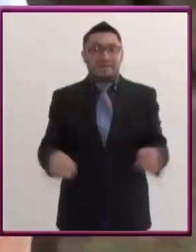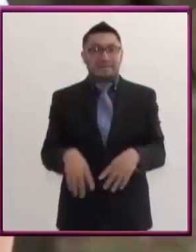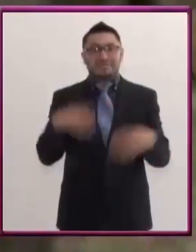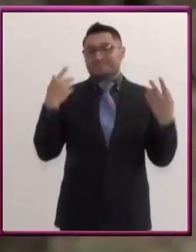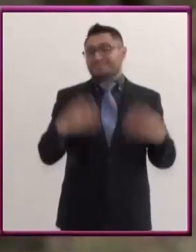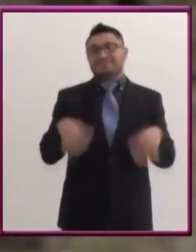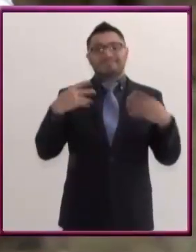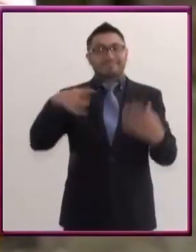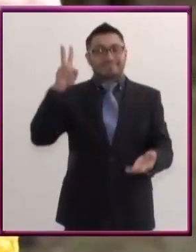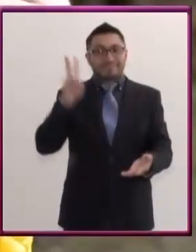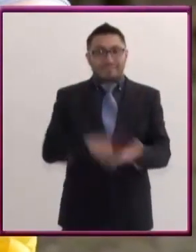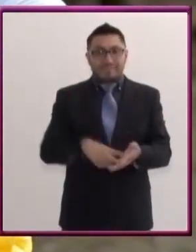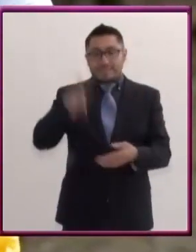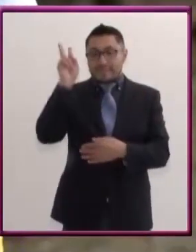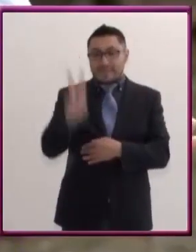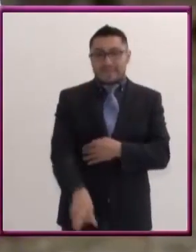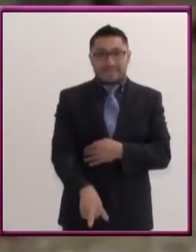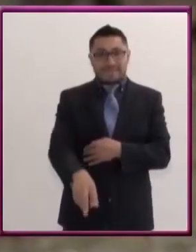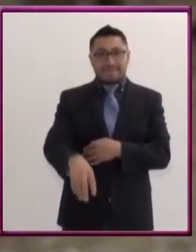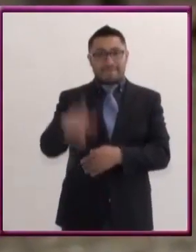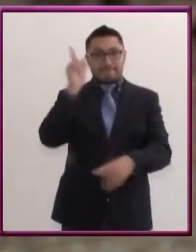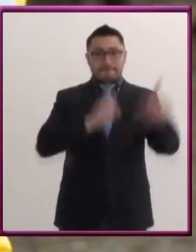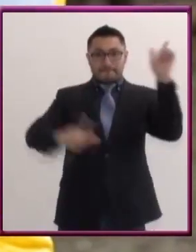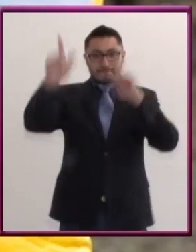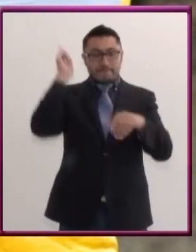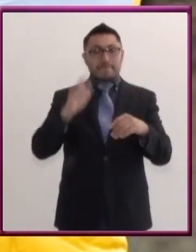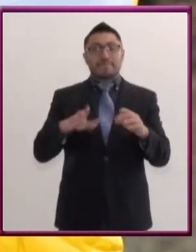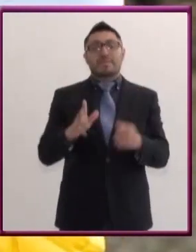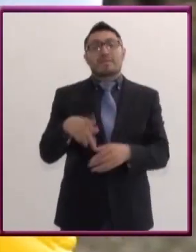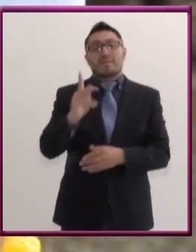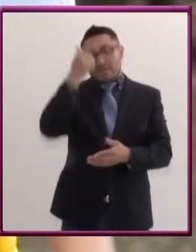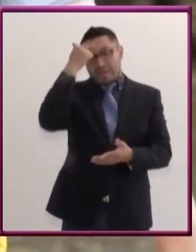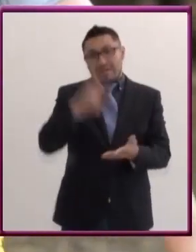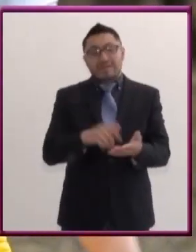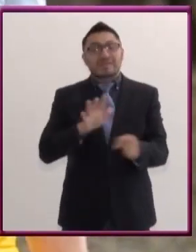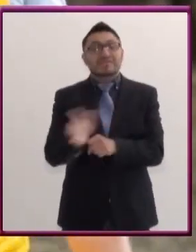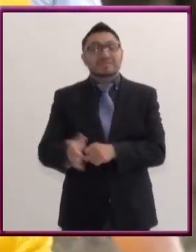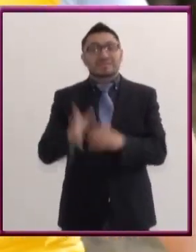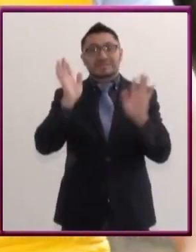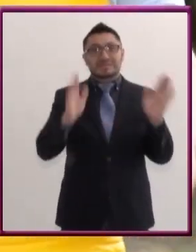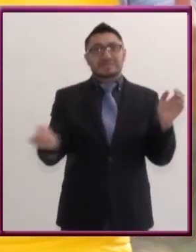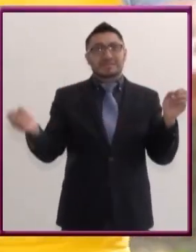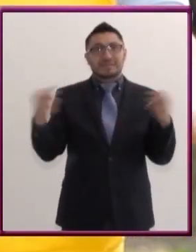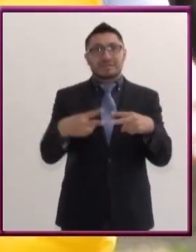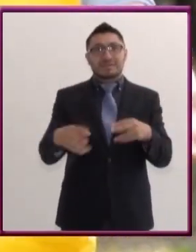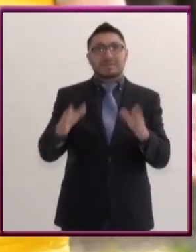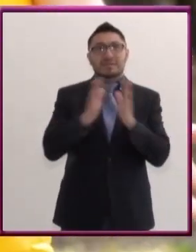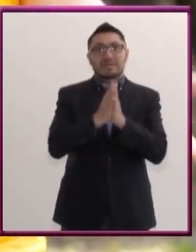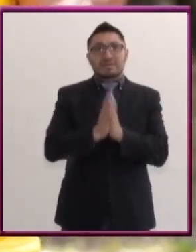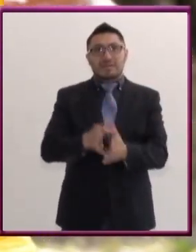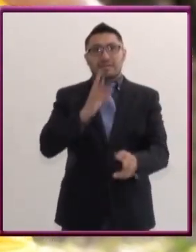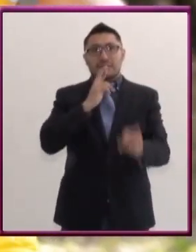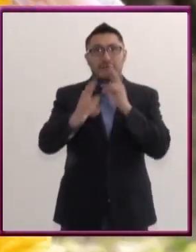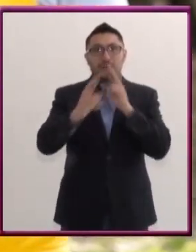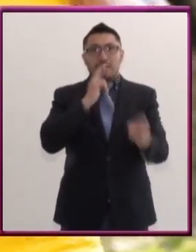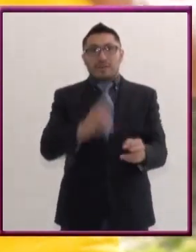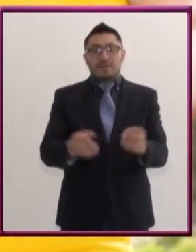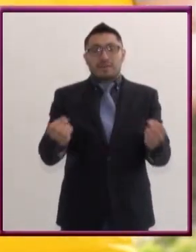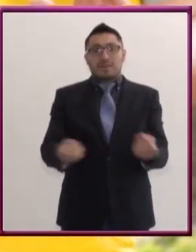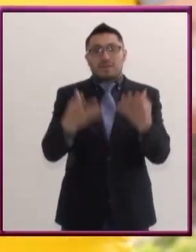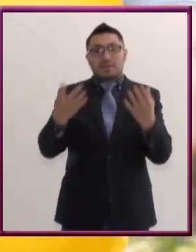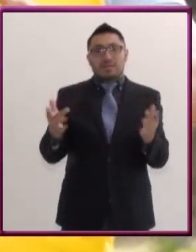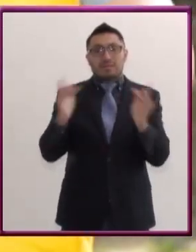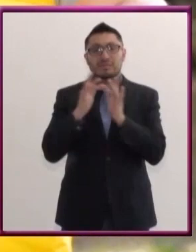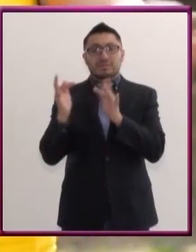cosa? Eso sería una verdadera locura, pero ¿qué crees? Ya nos vamos. Sí. Por favor respondan en redes